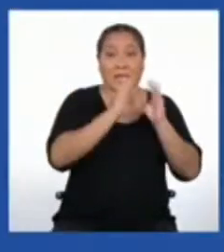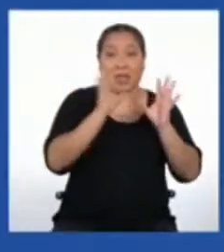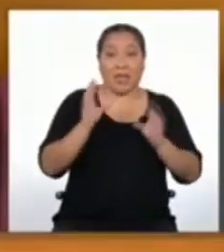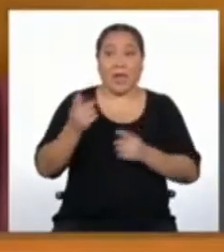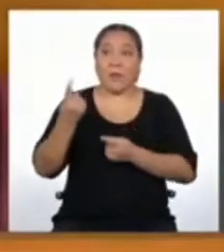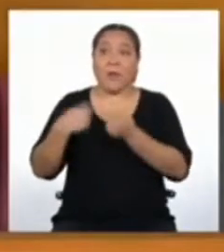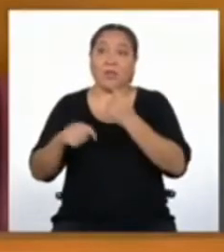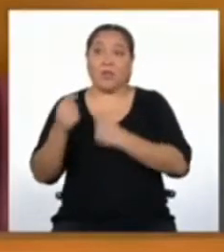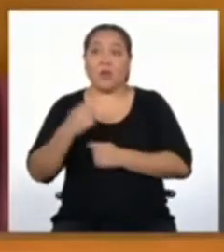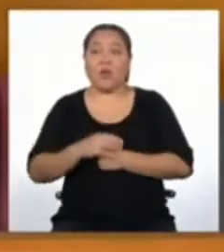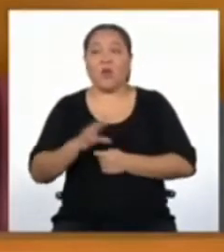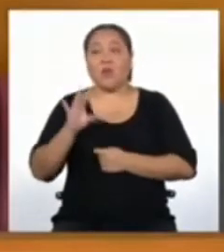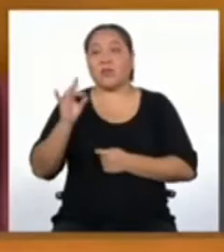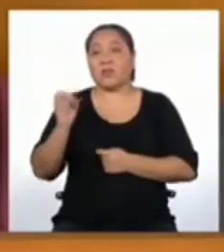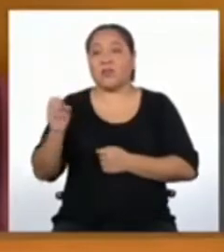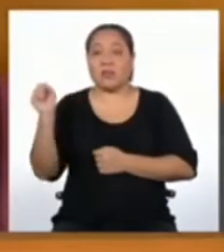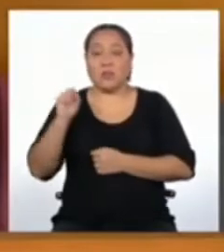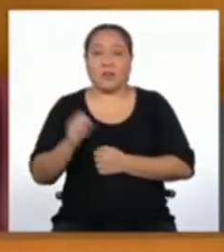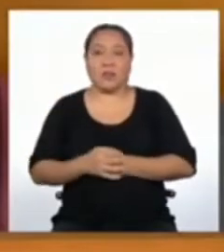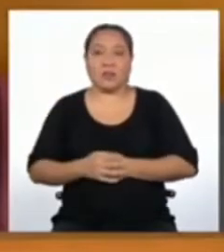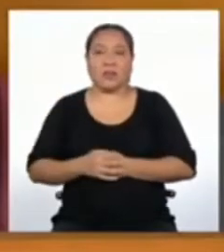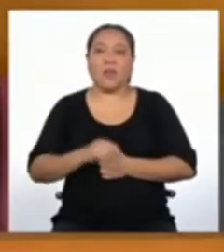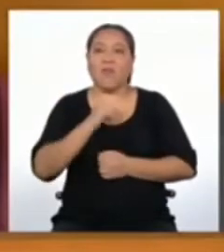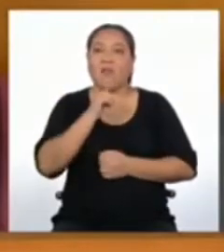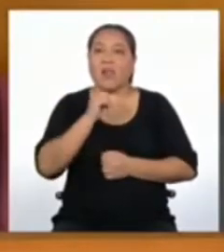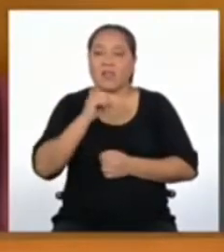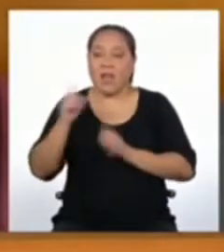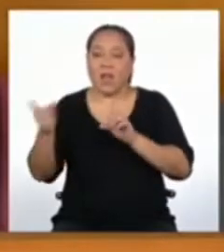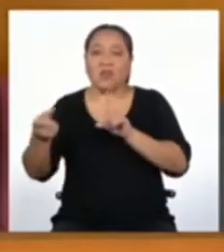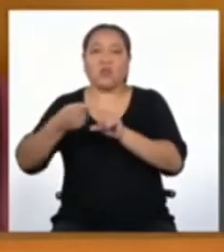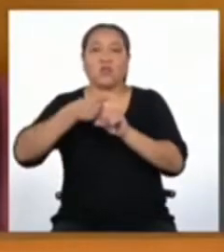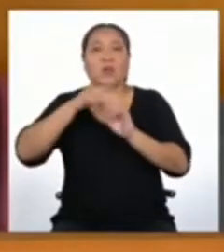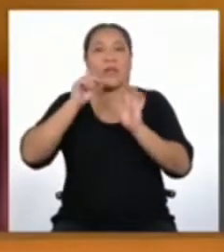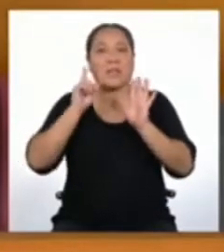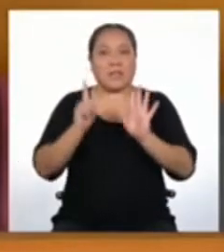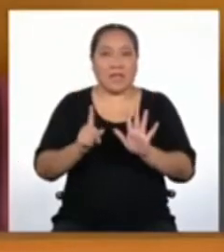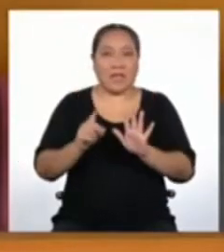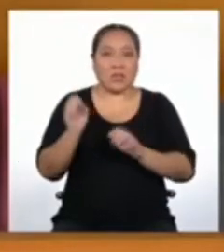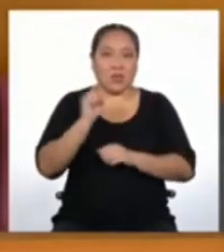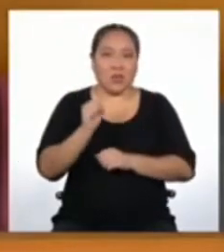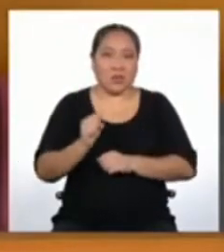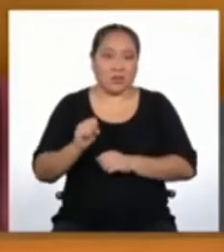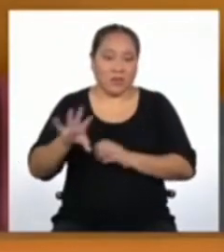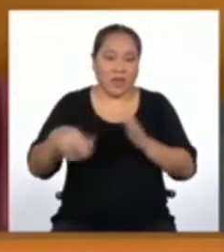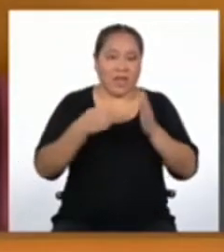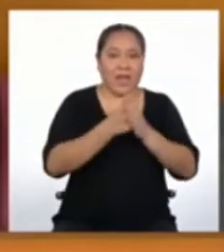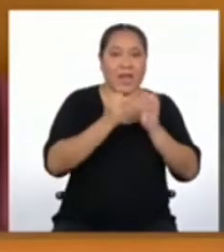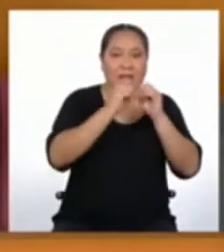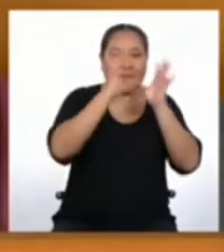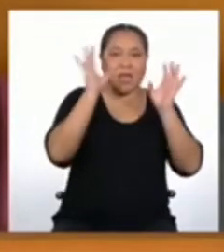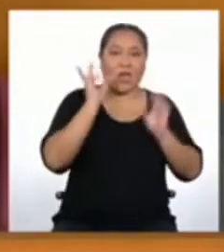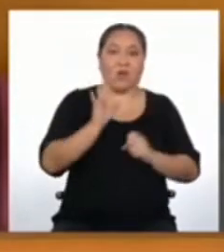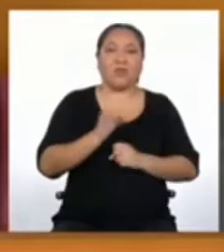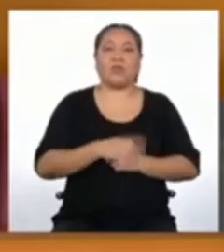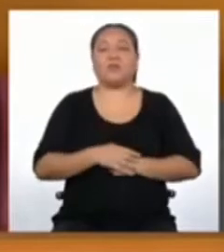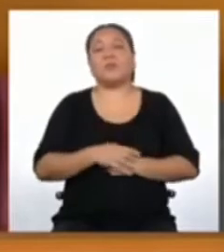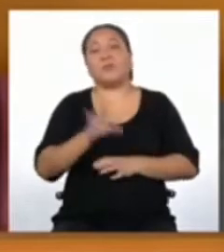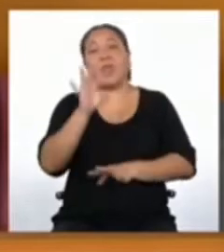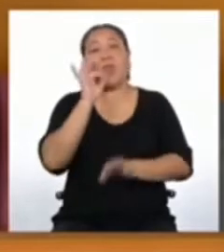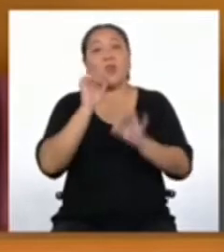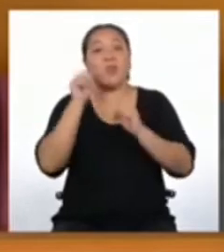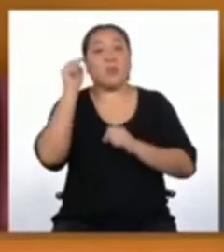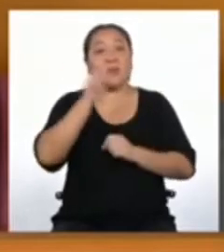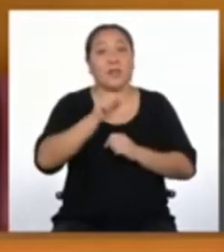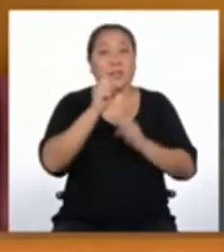soles. Realmente, solo falta sumar 6 soles más para llegar al día 8. Encontramos que la venta ese